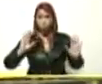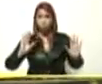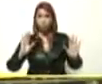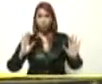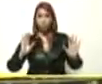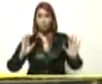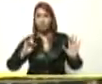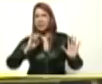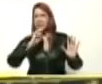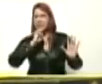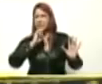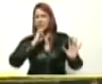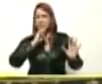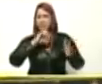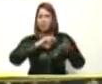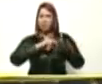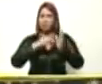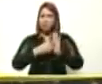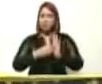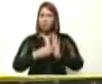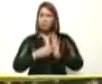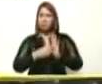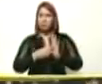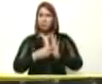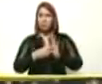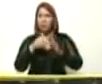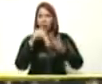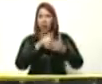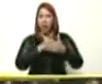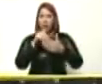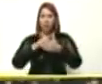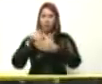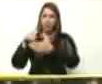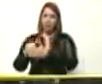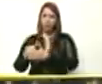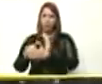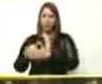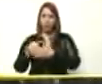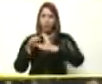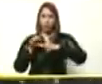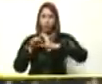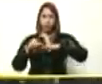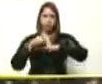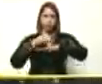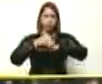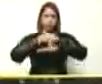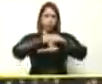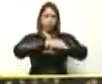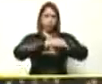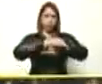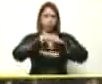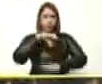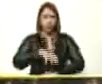de lo difícil, que eran, las elecciones, municipales, y regionales,